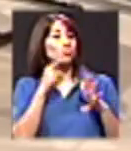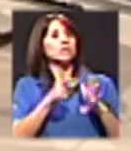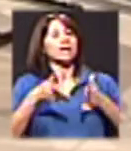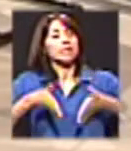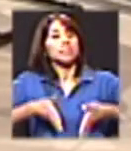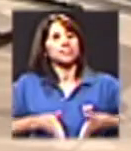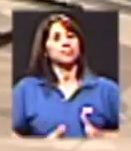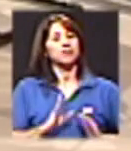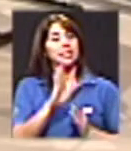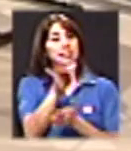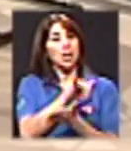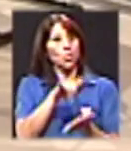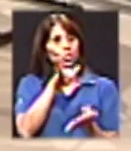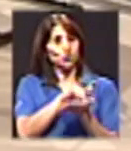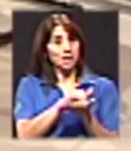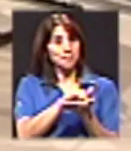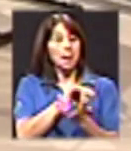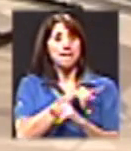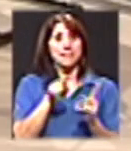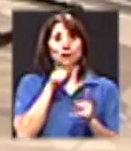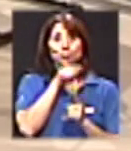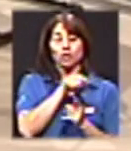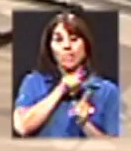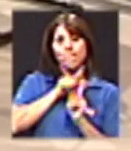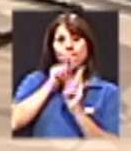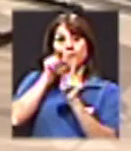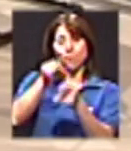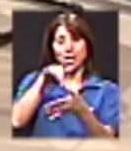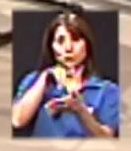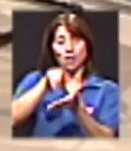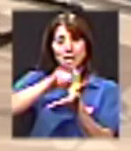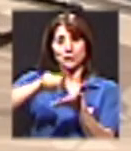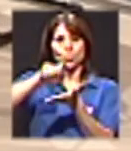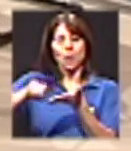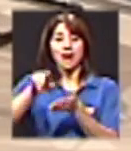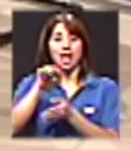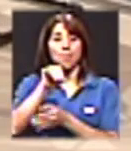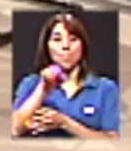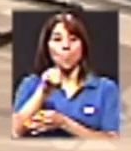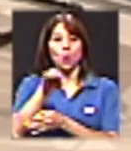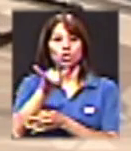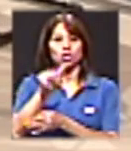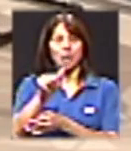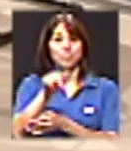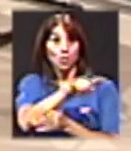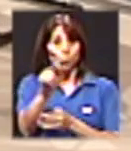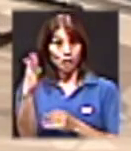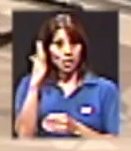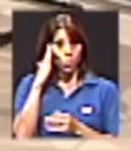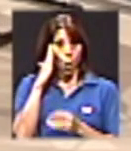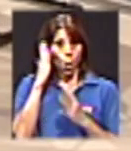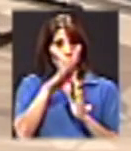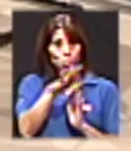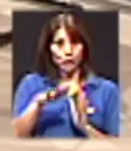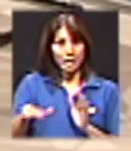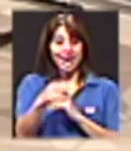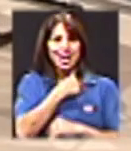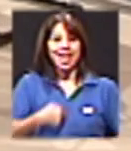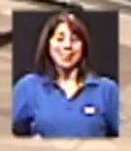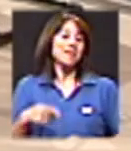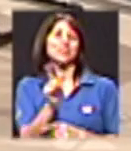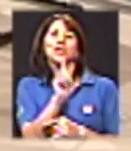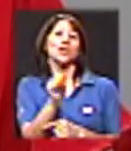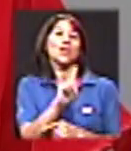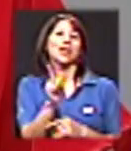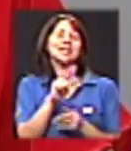usted va a la Escuela Moya, y para aquellos que conocen Heredia, no es la Moya original, porque usted es muy